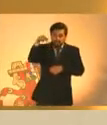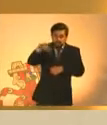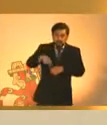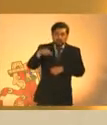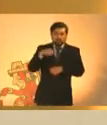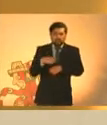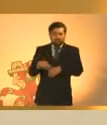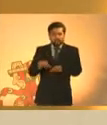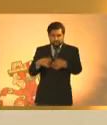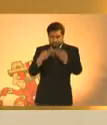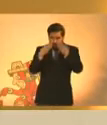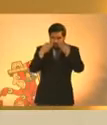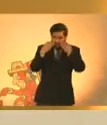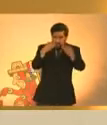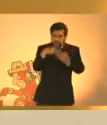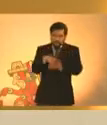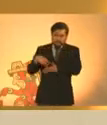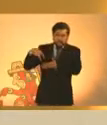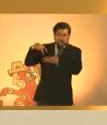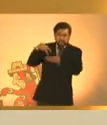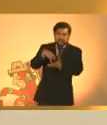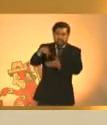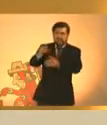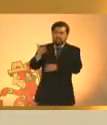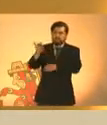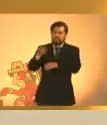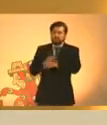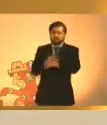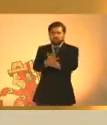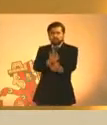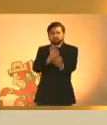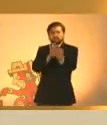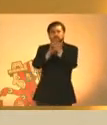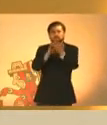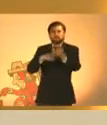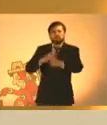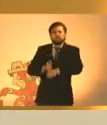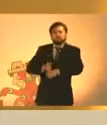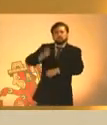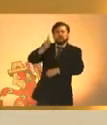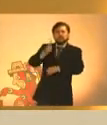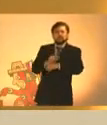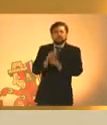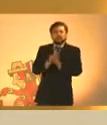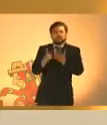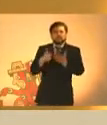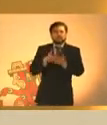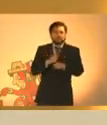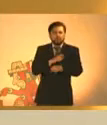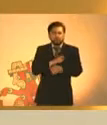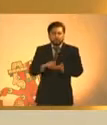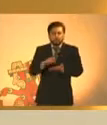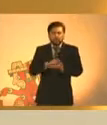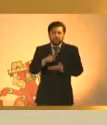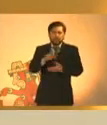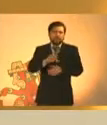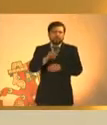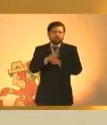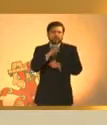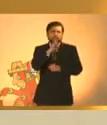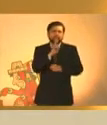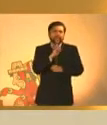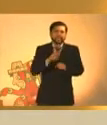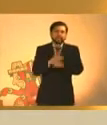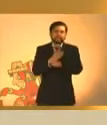fermín goñi contó la batalla de ayacucho y fui el primero en comprarla el segundo el tercero no bueno si no mienten porque los abuelitos